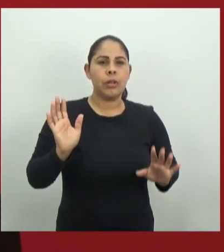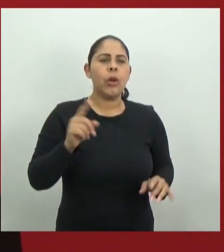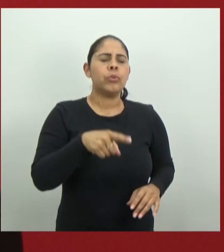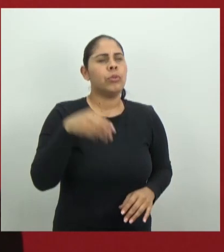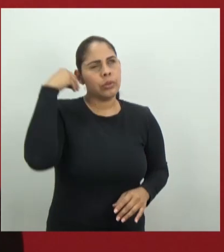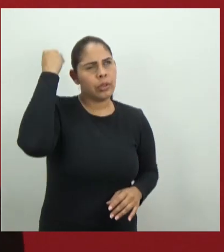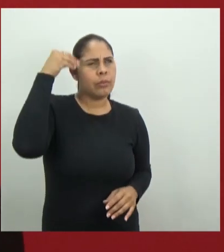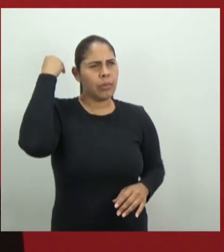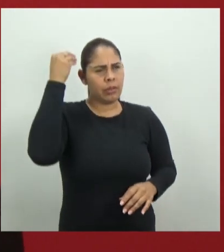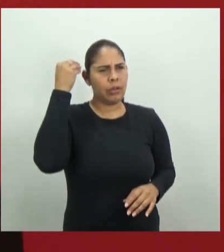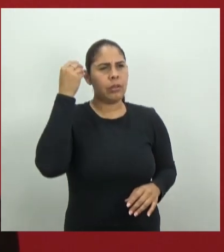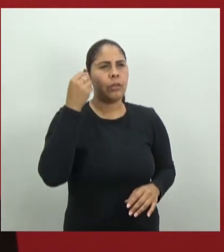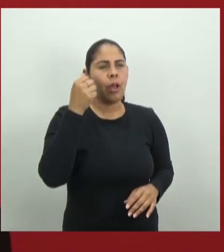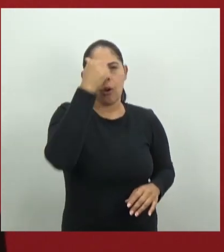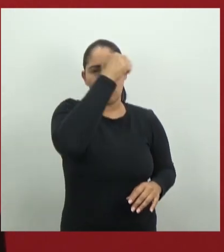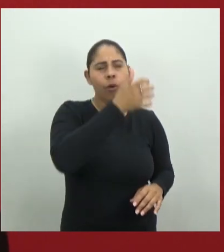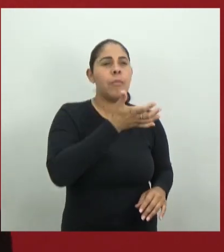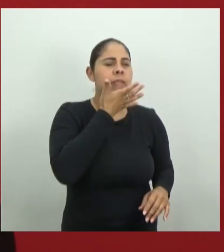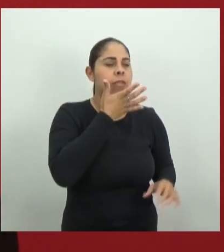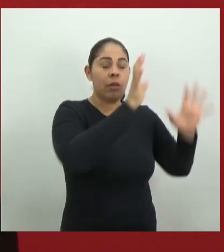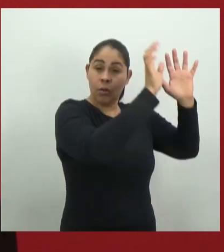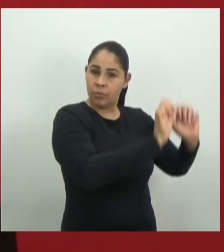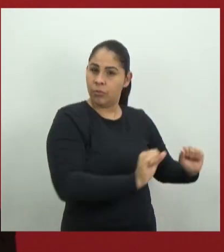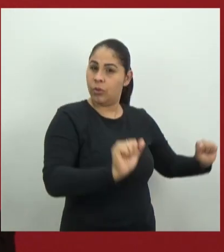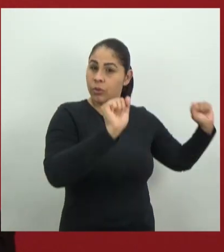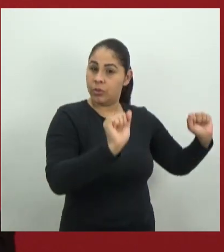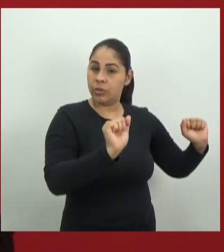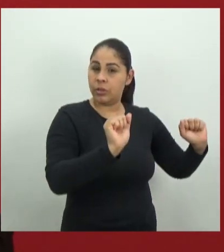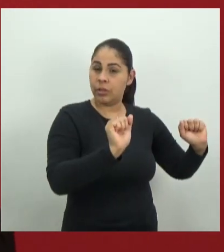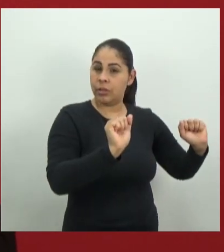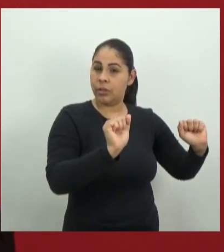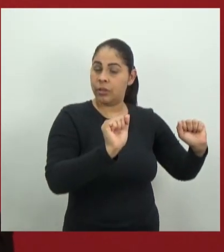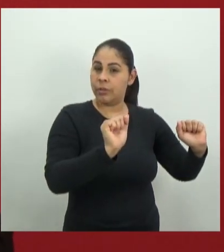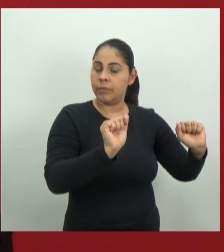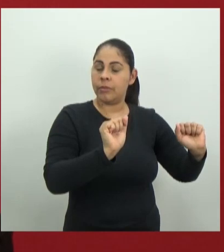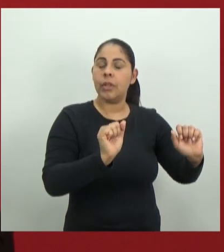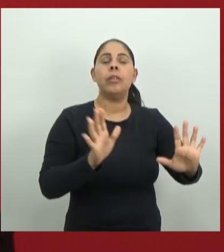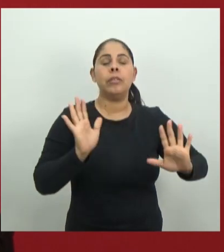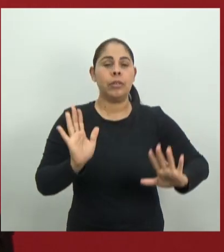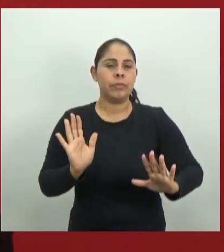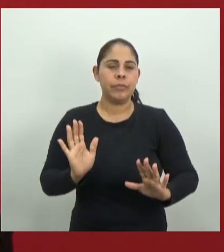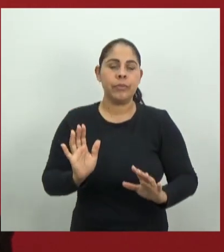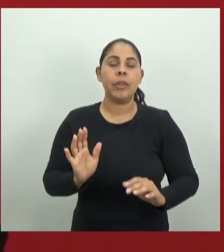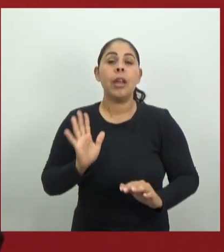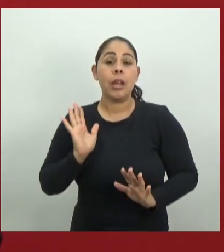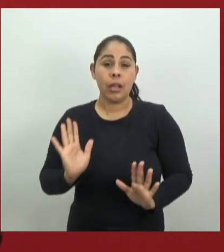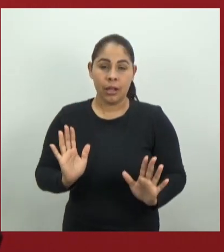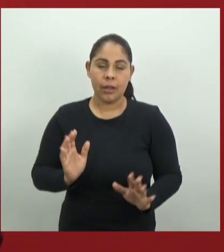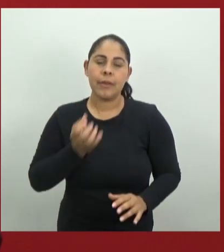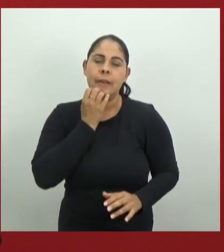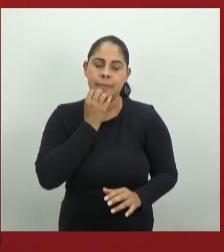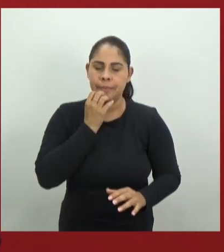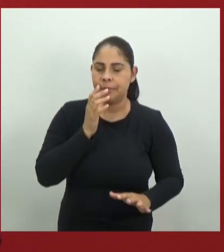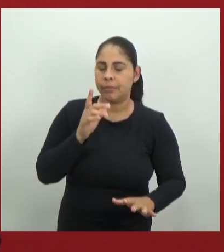tiene a, o mejor dicho, Pedro, Juan y Santiago tienen a Moisés y a Elías delante